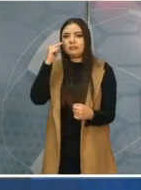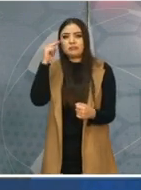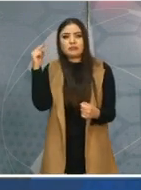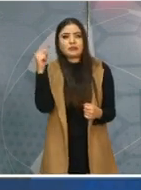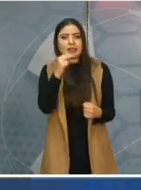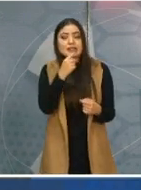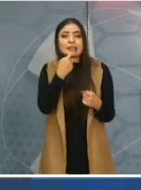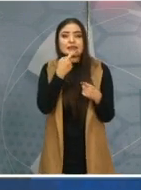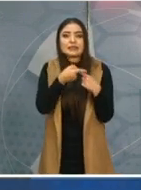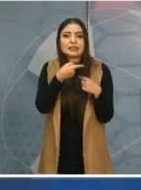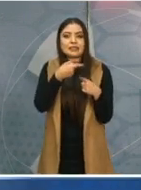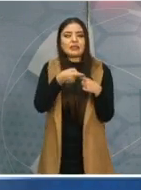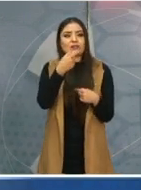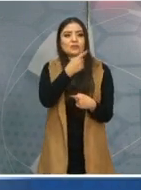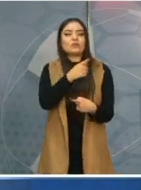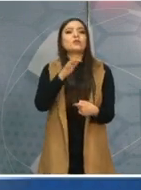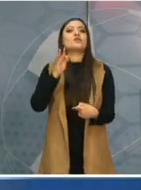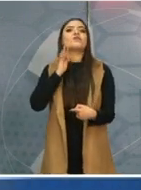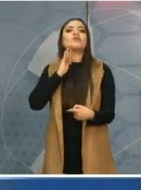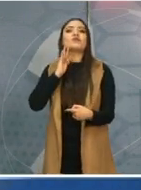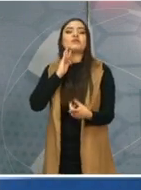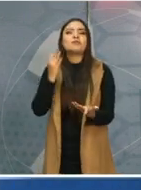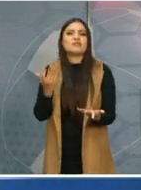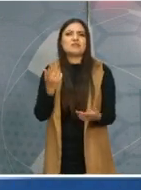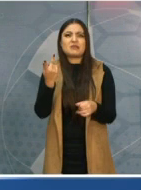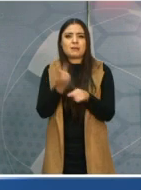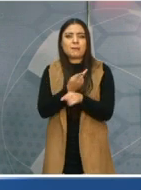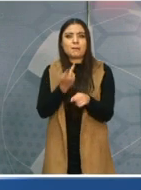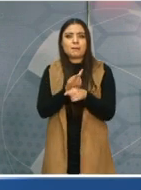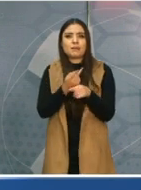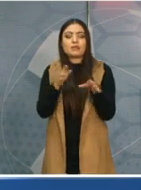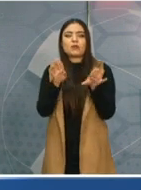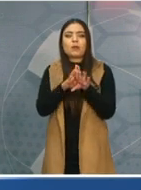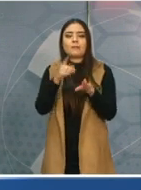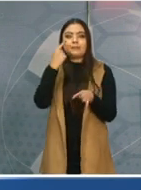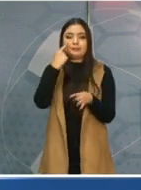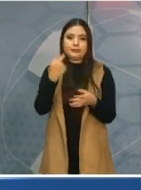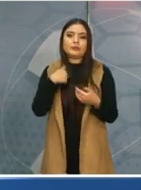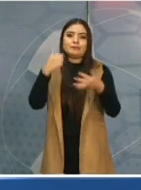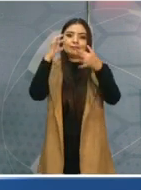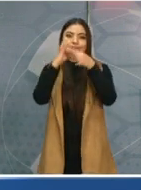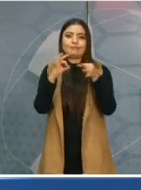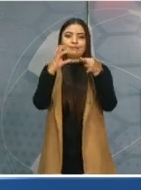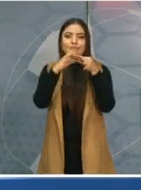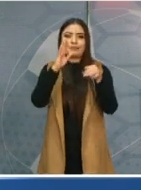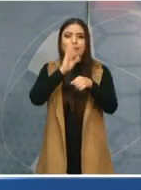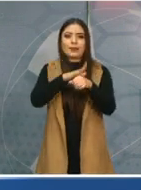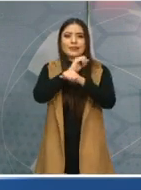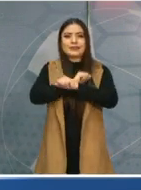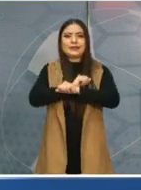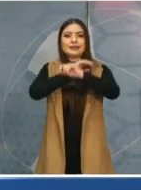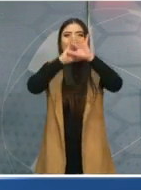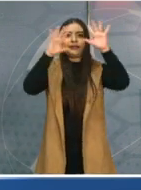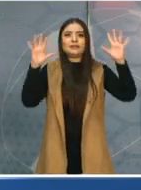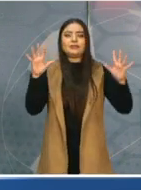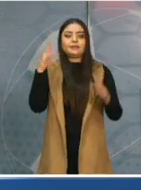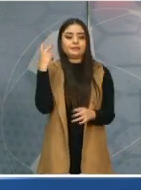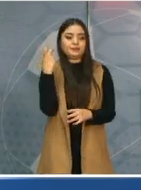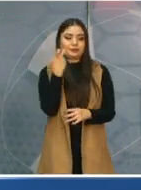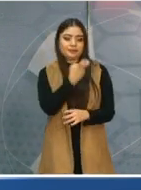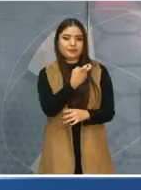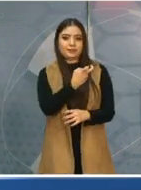anticorrupción te platico un poco el contexto de este lamentable accidente en esta instancia se